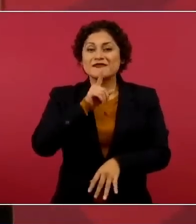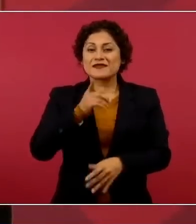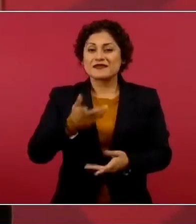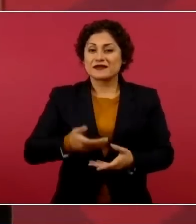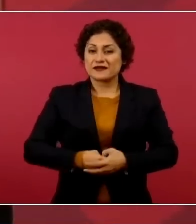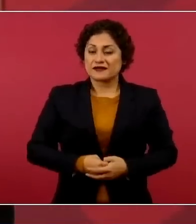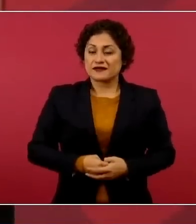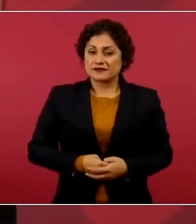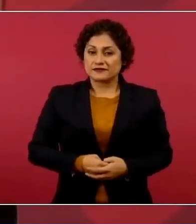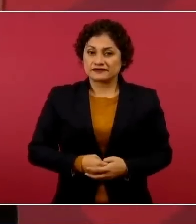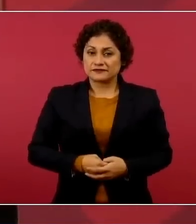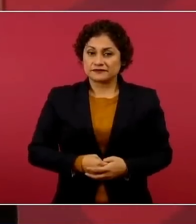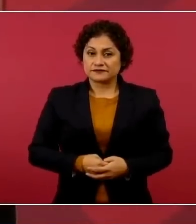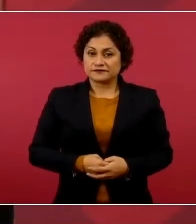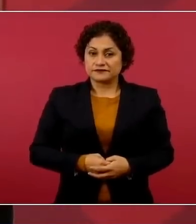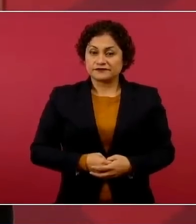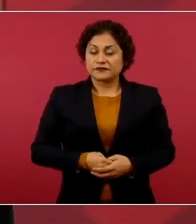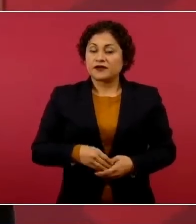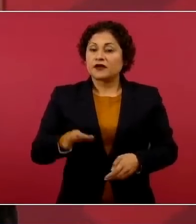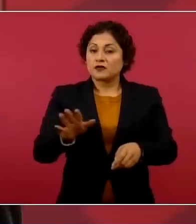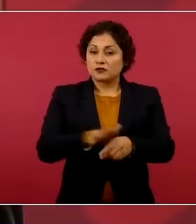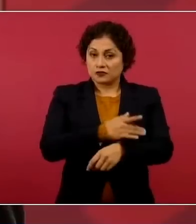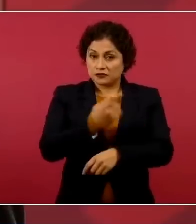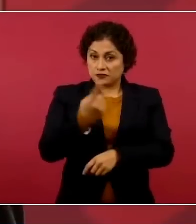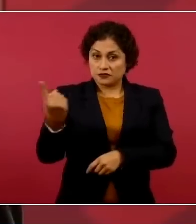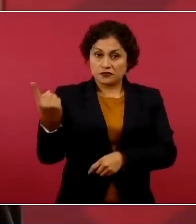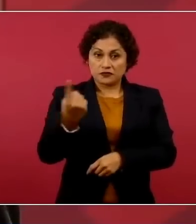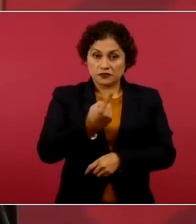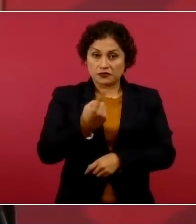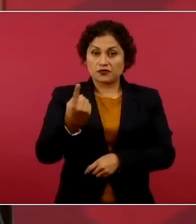porque son muy